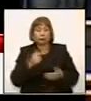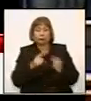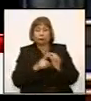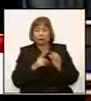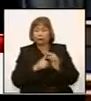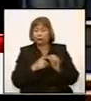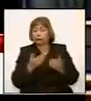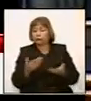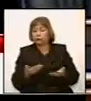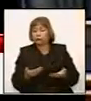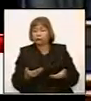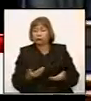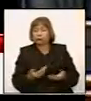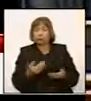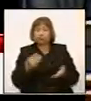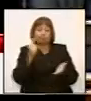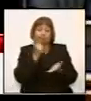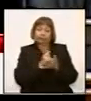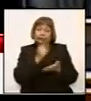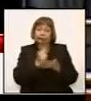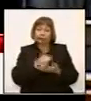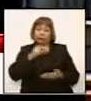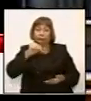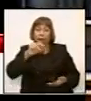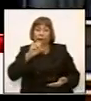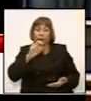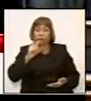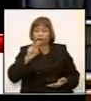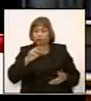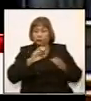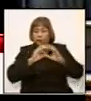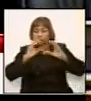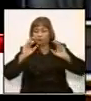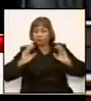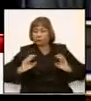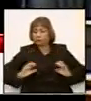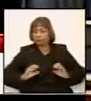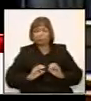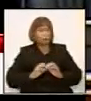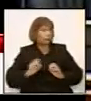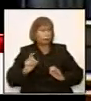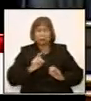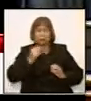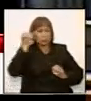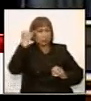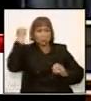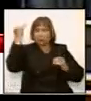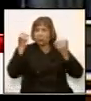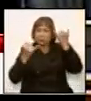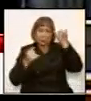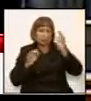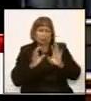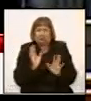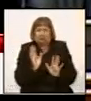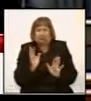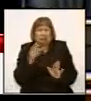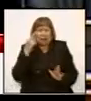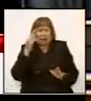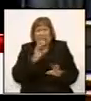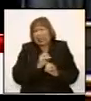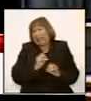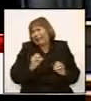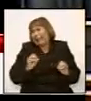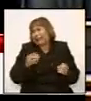señor presidente, el notario lo que hace es certificar. Él no va a inventar otras razones ni habrá